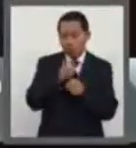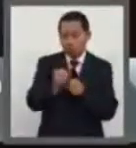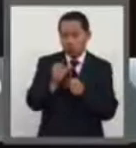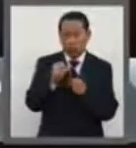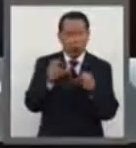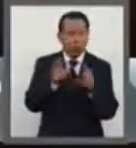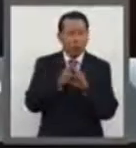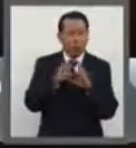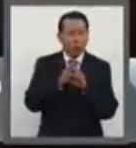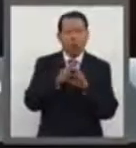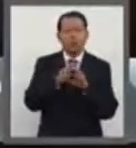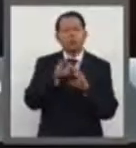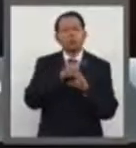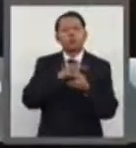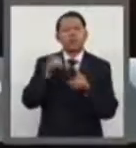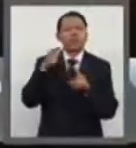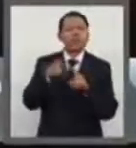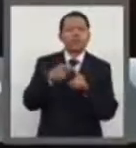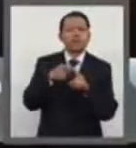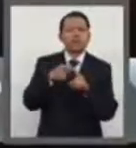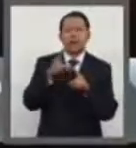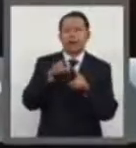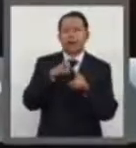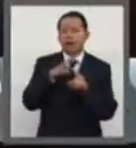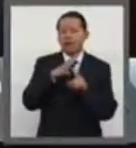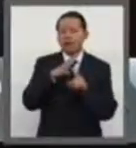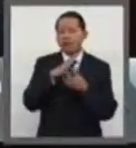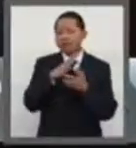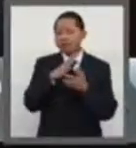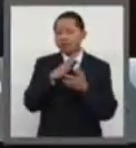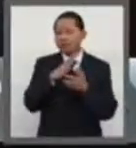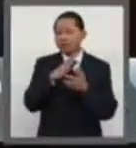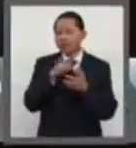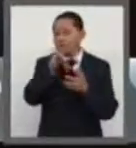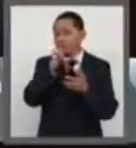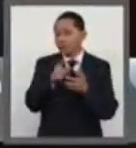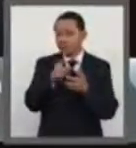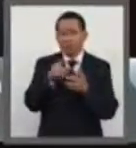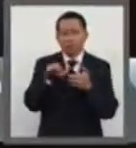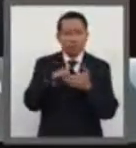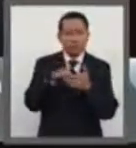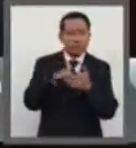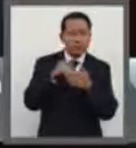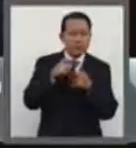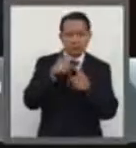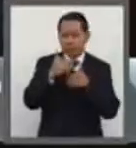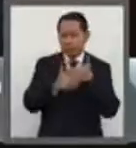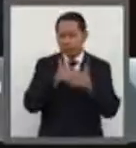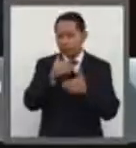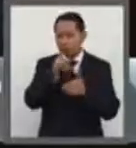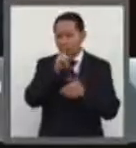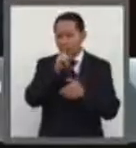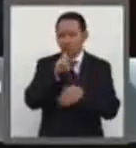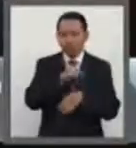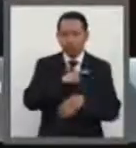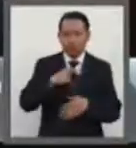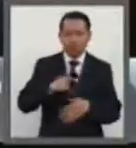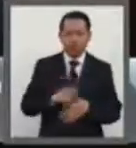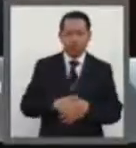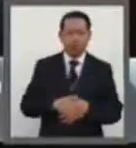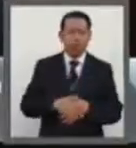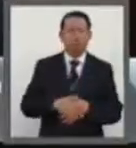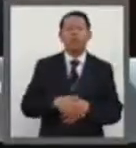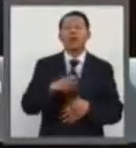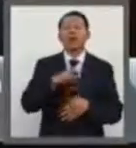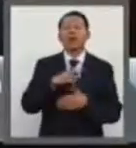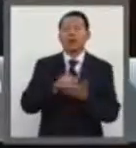manera indirecta, se cometa en la frecuencia que actualmente se comete. Como